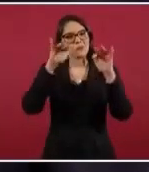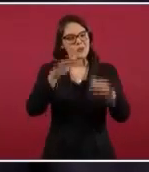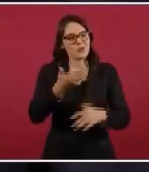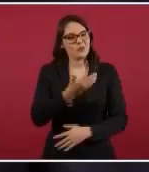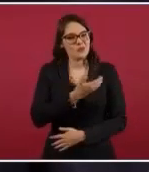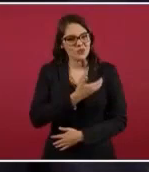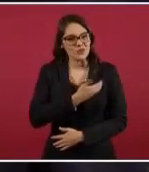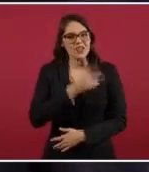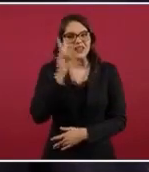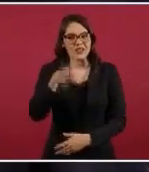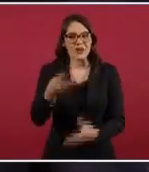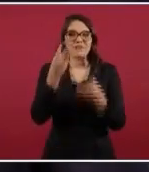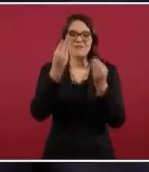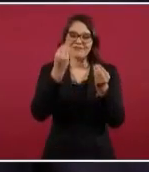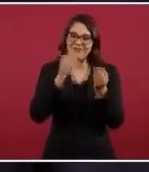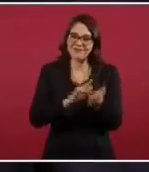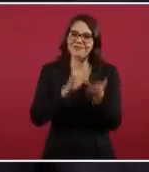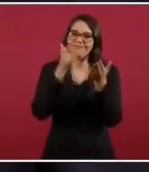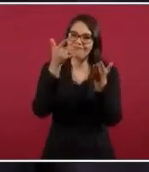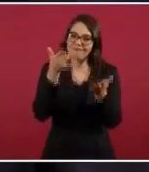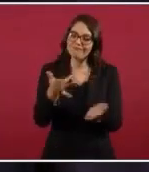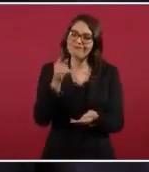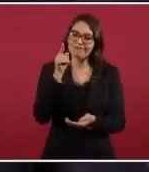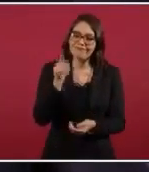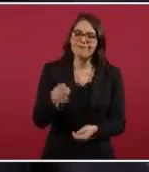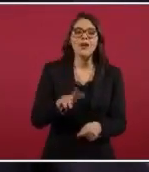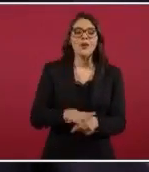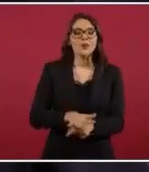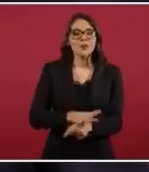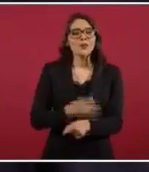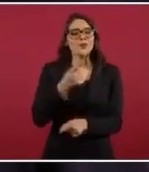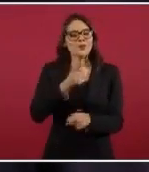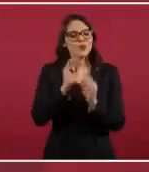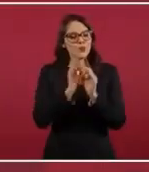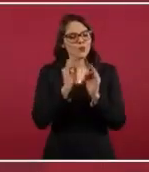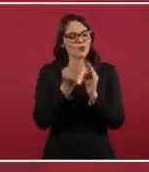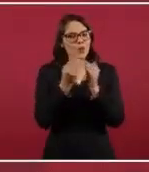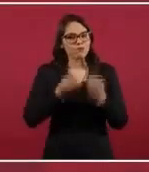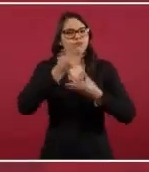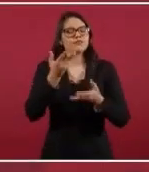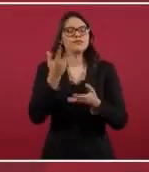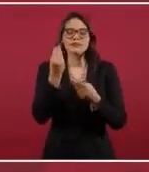agradecerte mucho por la forma en que lo expresaste.